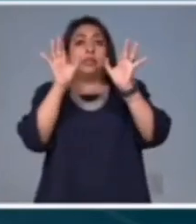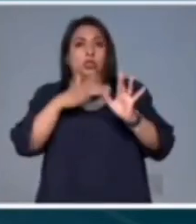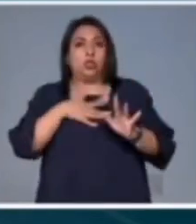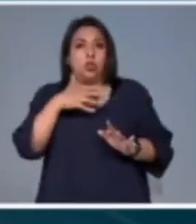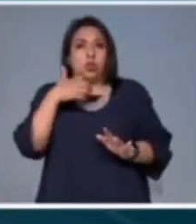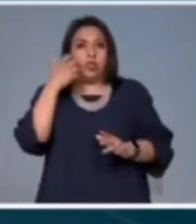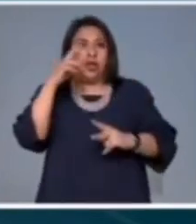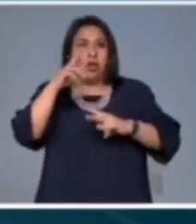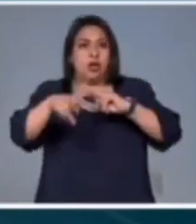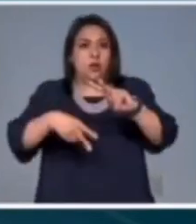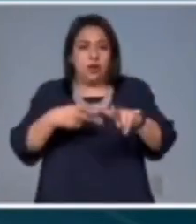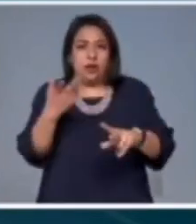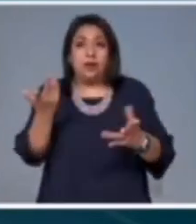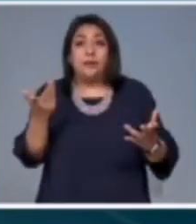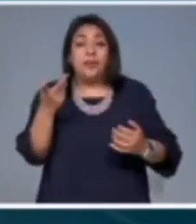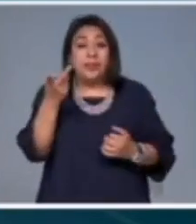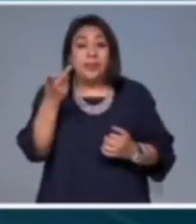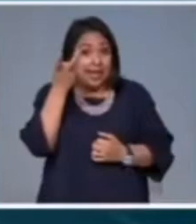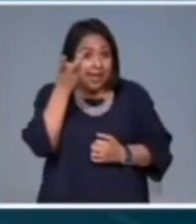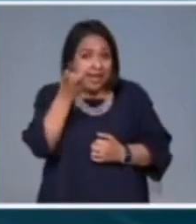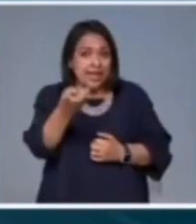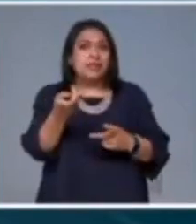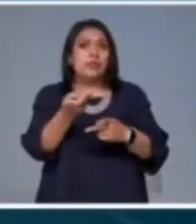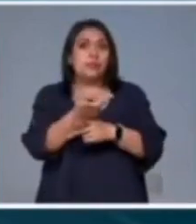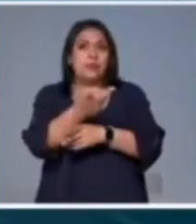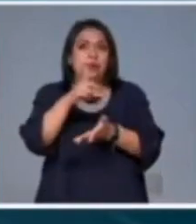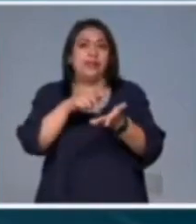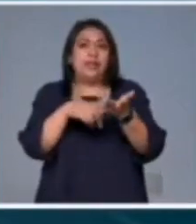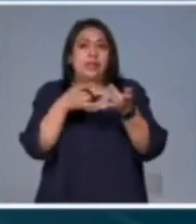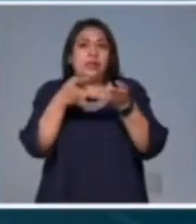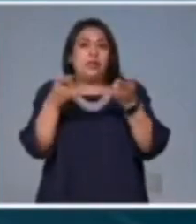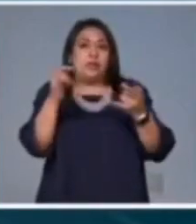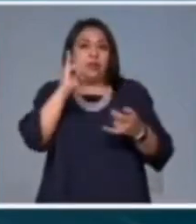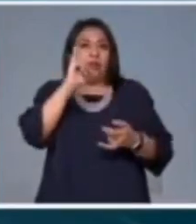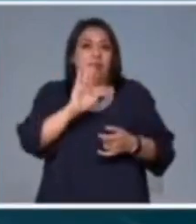ir. Y es justo lo que sucede en la historia y